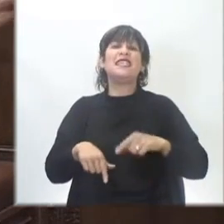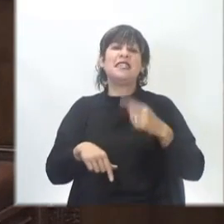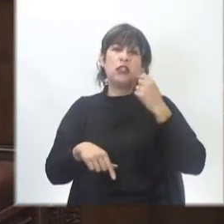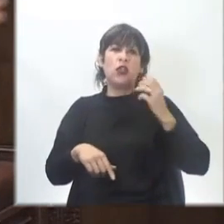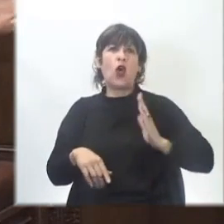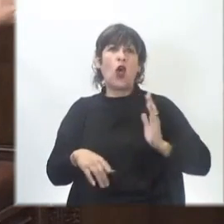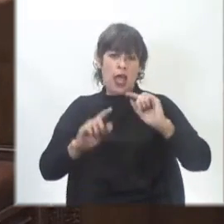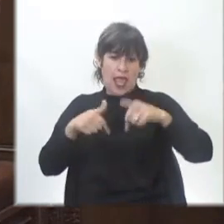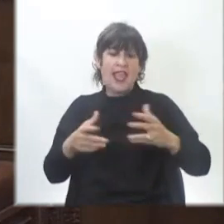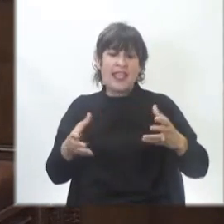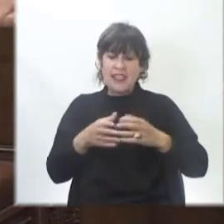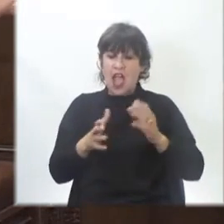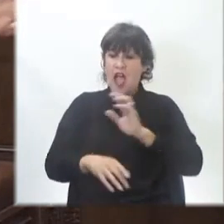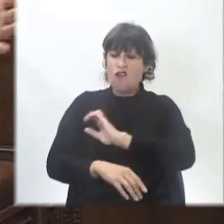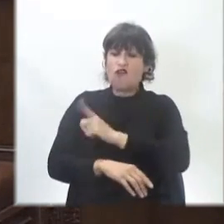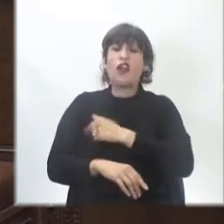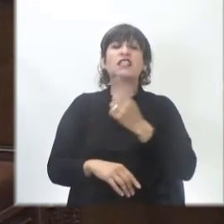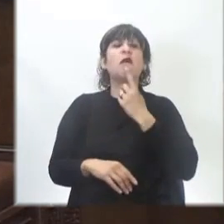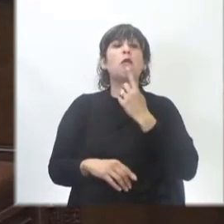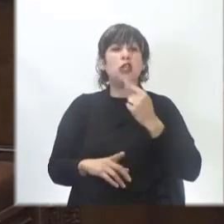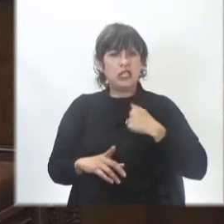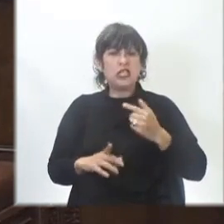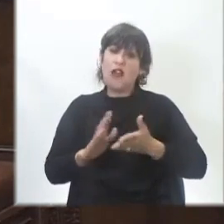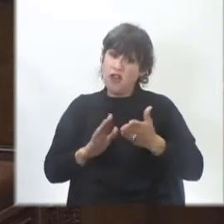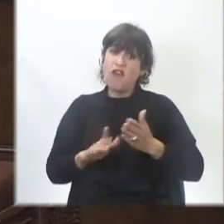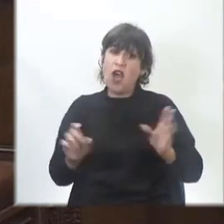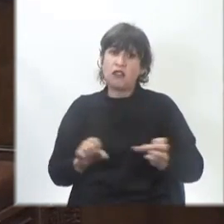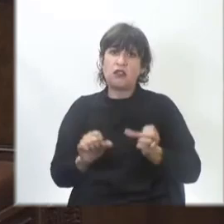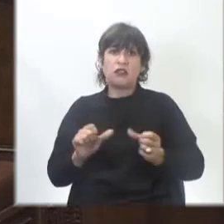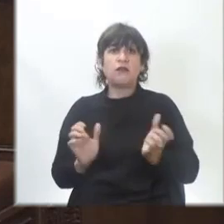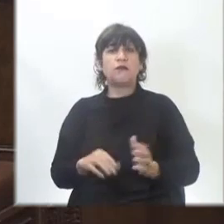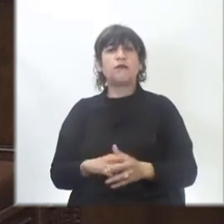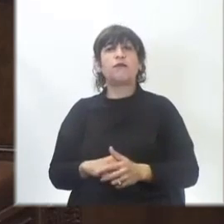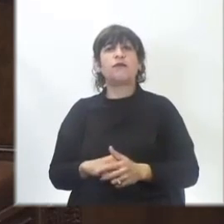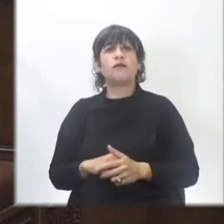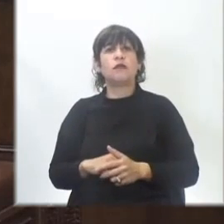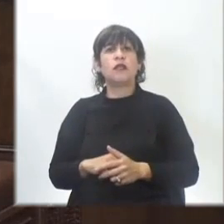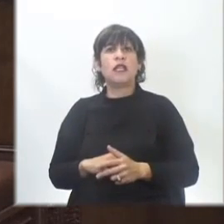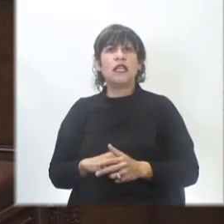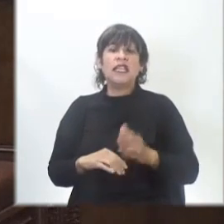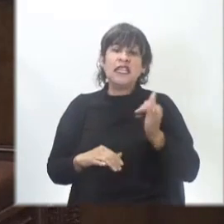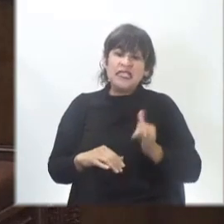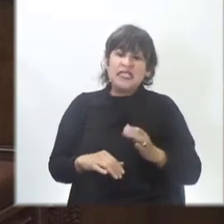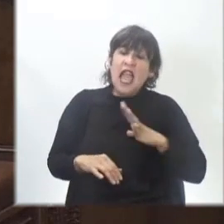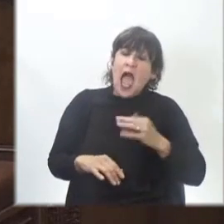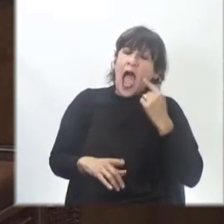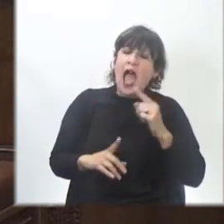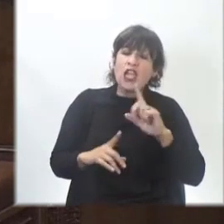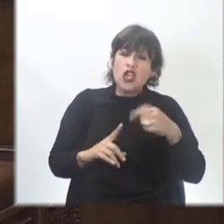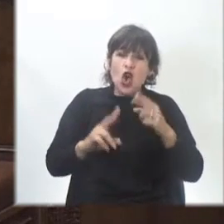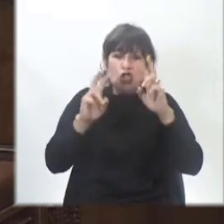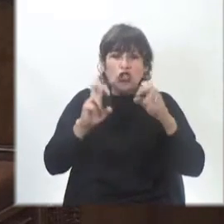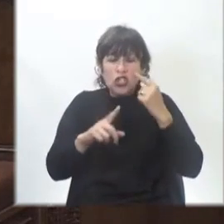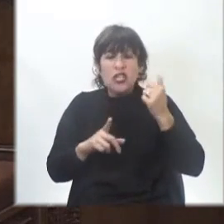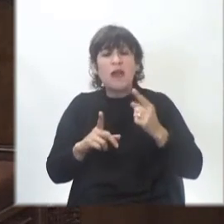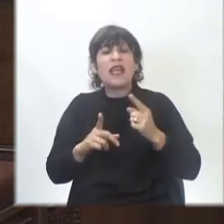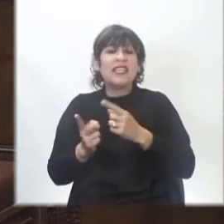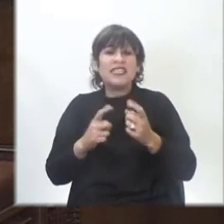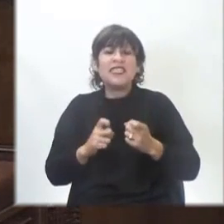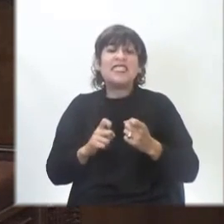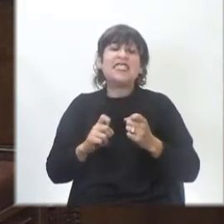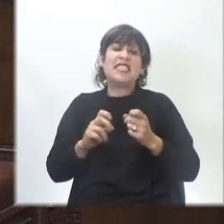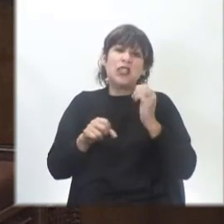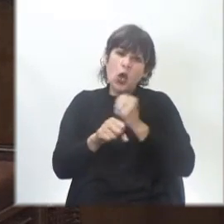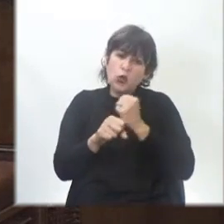Frente Amplio, esta fuerza política, lo va a tener que realizar. Y si hay otros temas que ameritan un trabajo más fino,